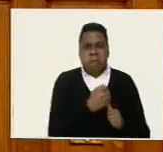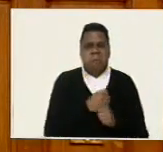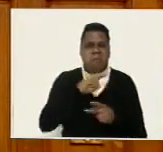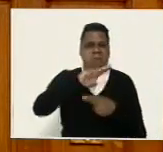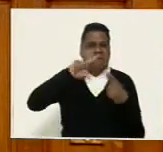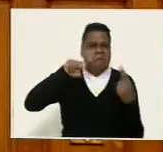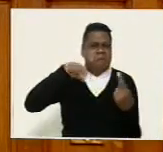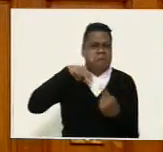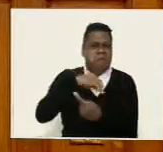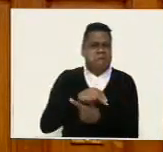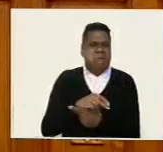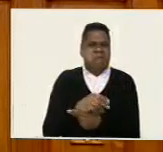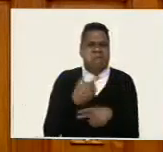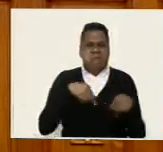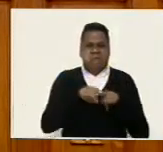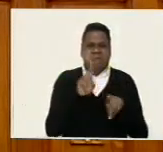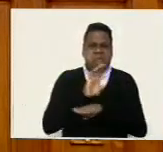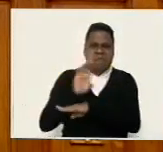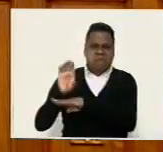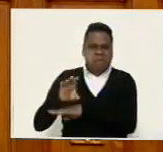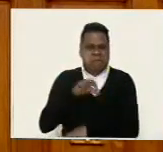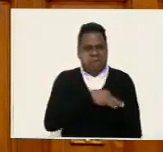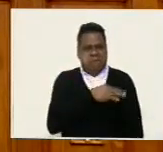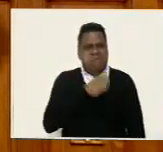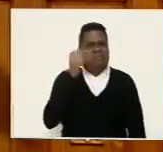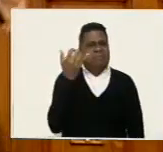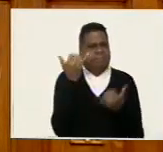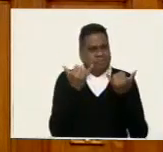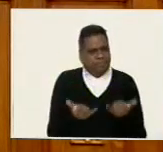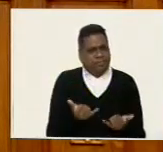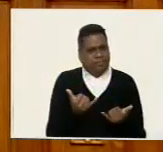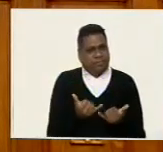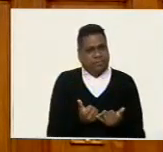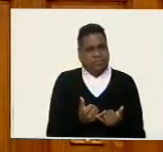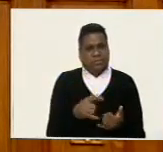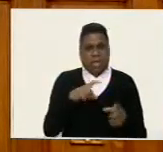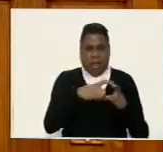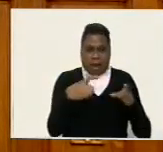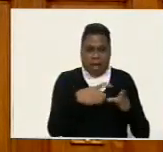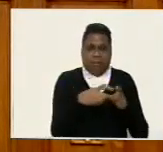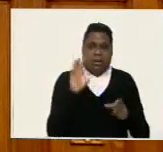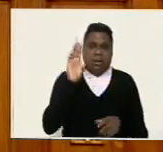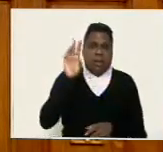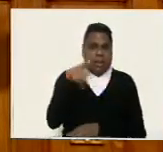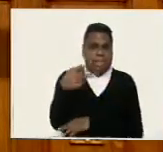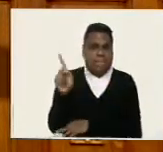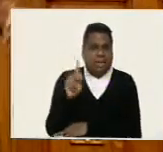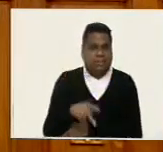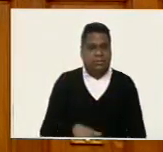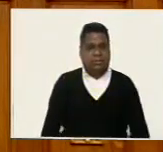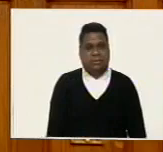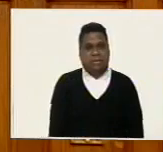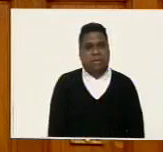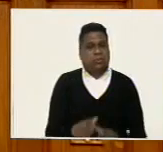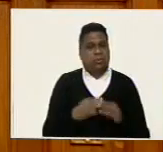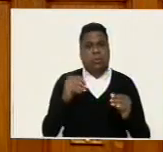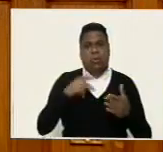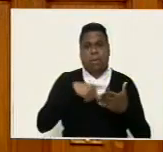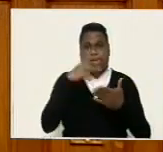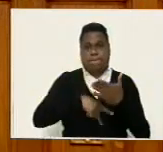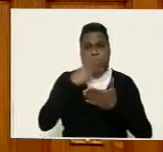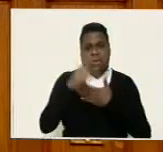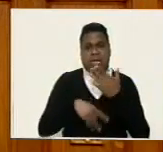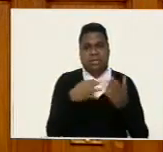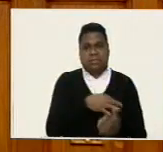revolución, como la protección social que tenemos hoy en día a través del Carnet de la Patria, a través de todos los programas sociales que